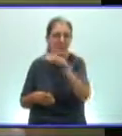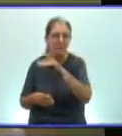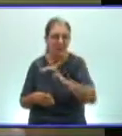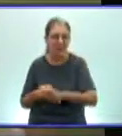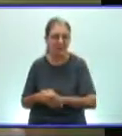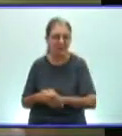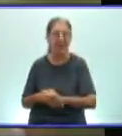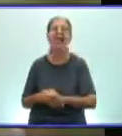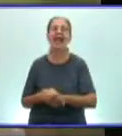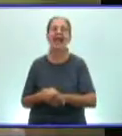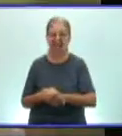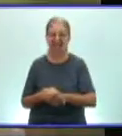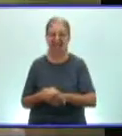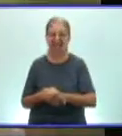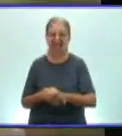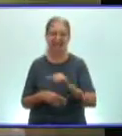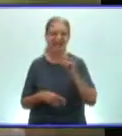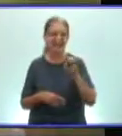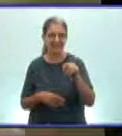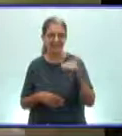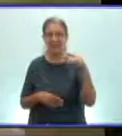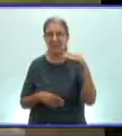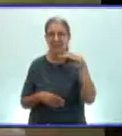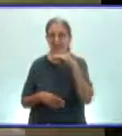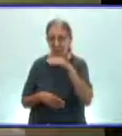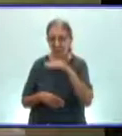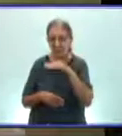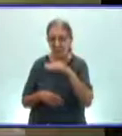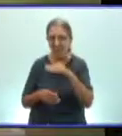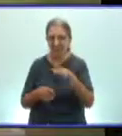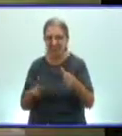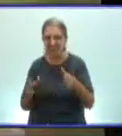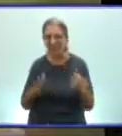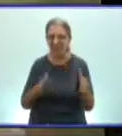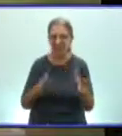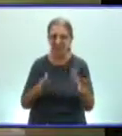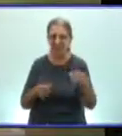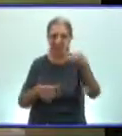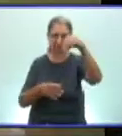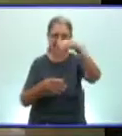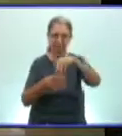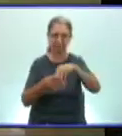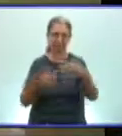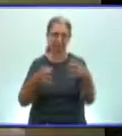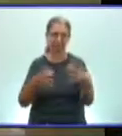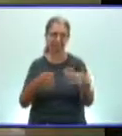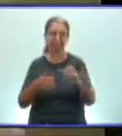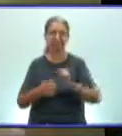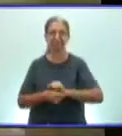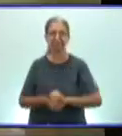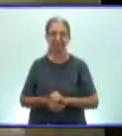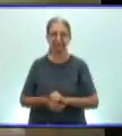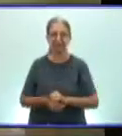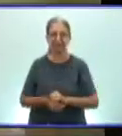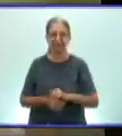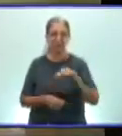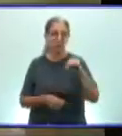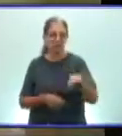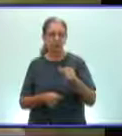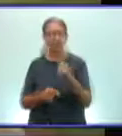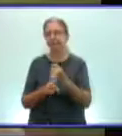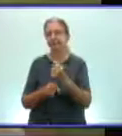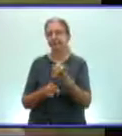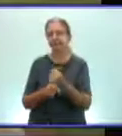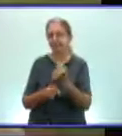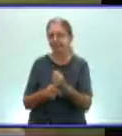una medida de tendencia central. Por eso, en el encuentro de hoy estaremos trabajando ejercicios